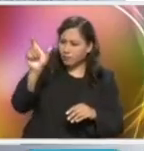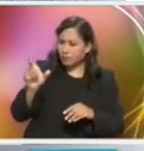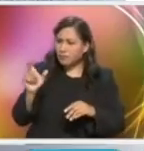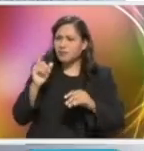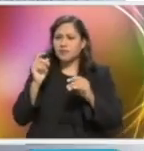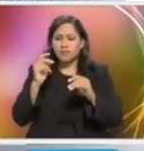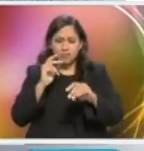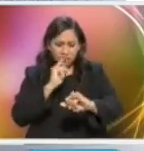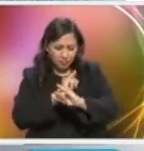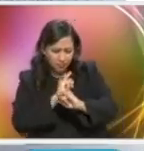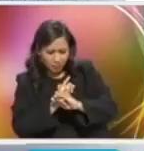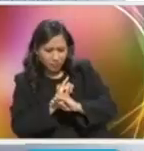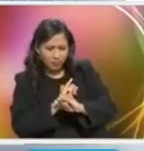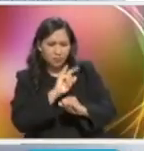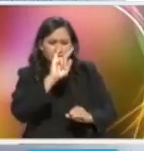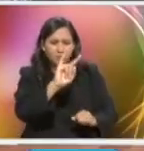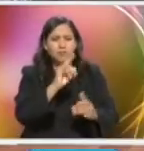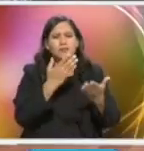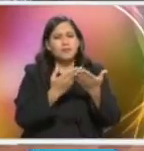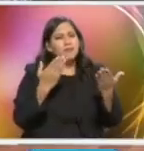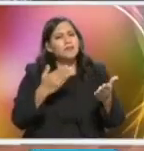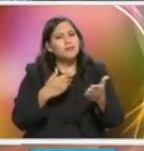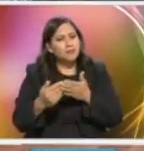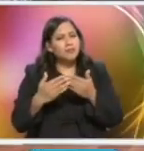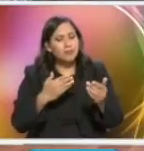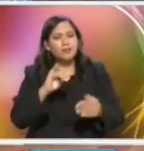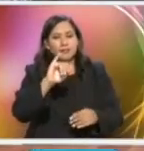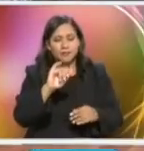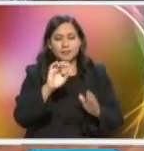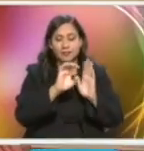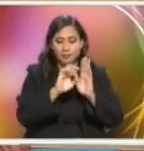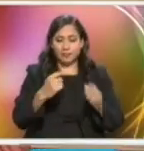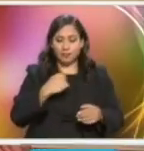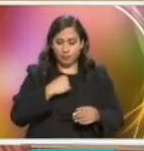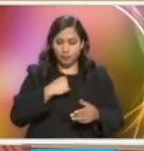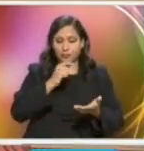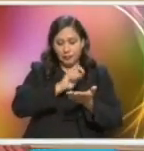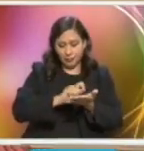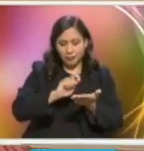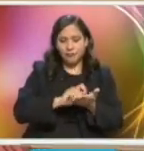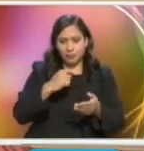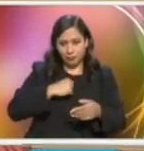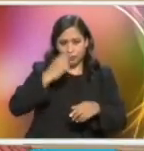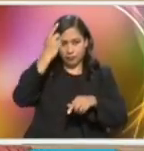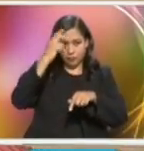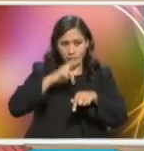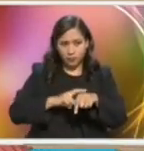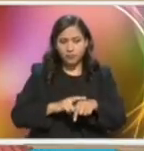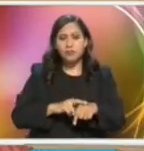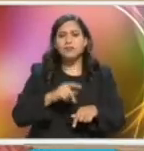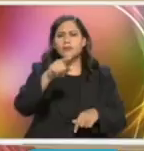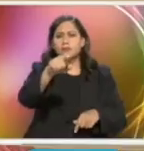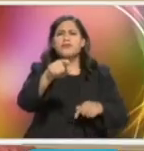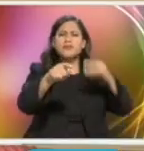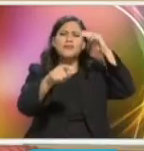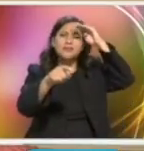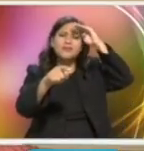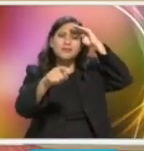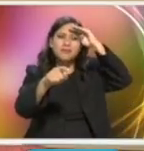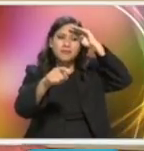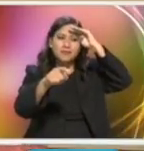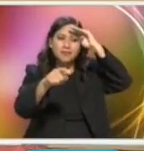redes sociales hoy tan de moda, ¿no? Sí, la obra que yo escribí y dirijo es ¿Qué piensas?